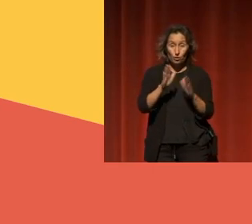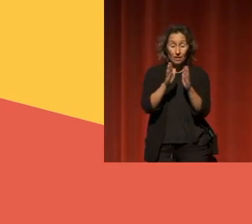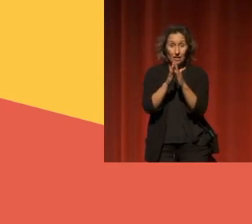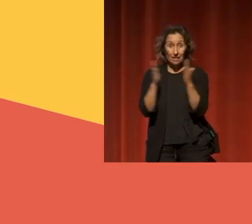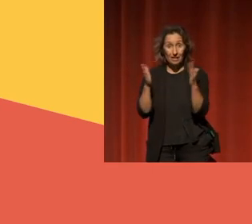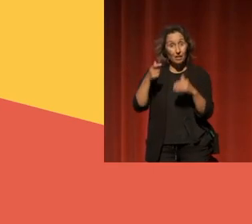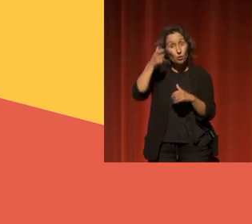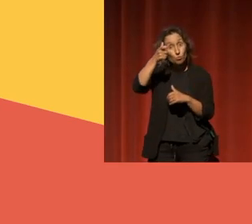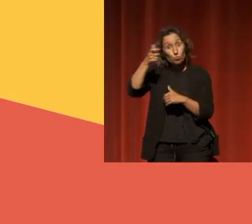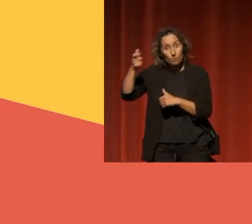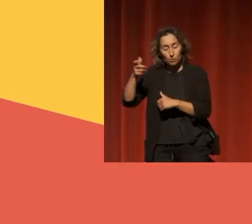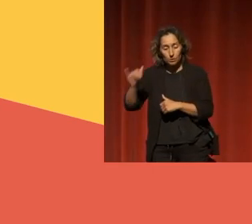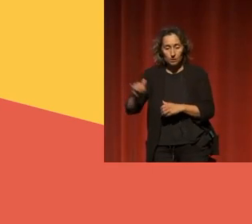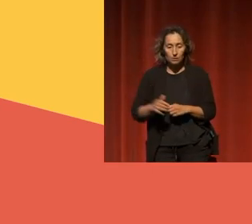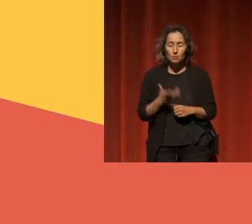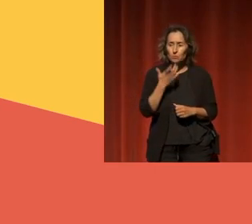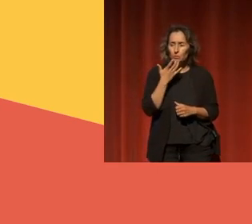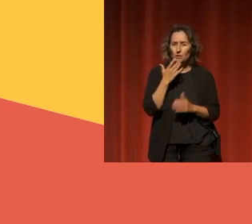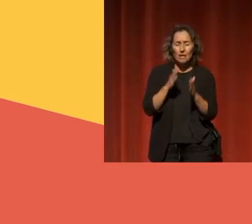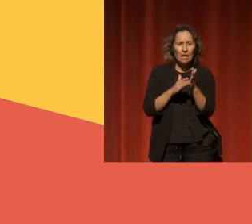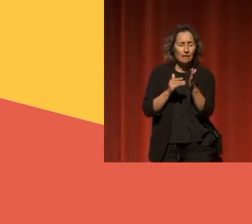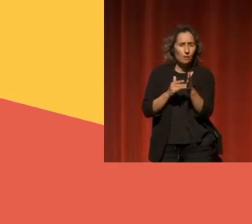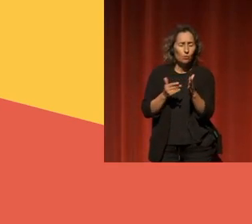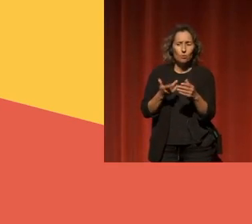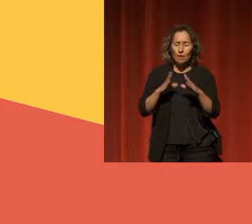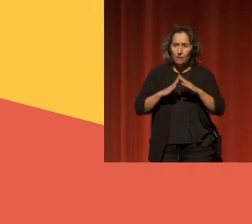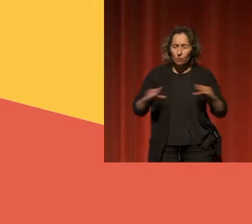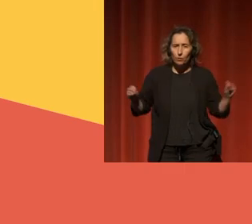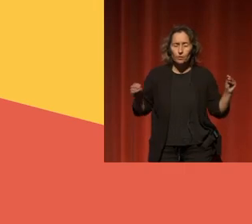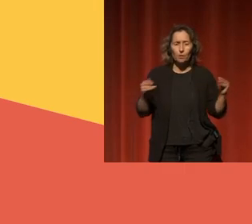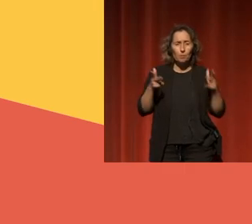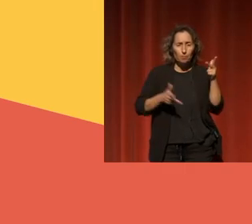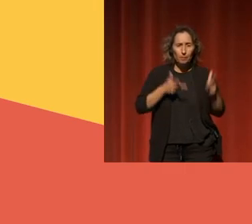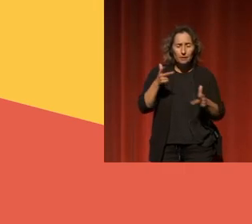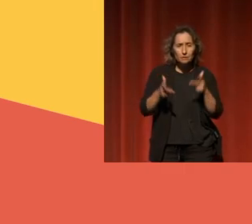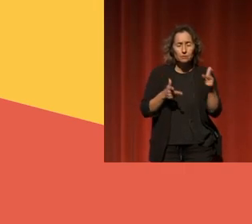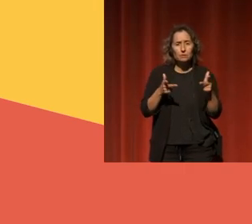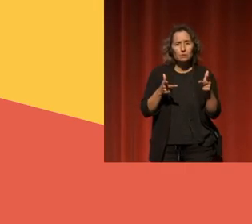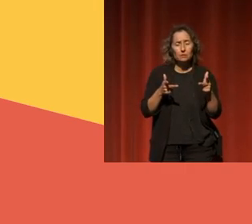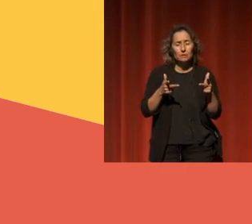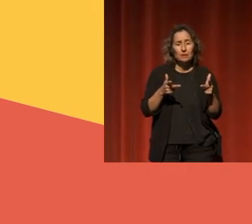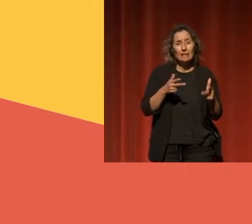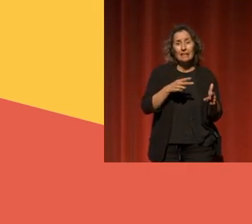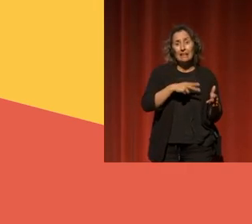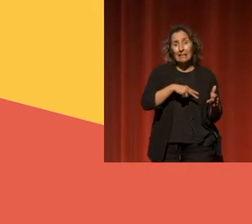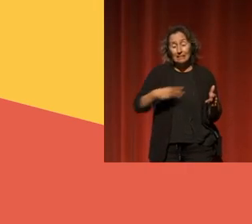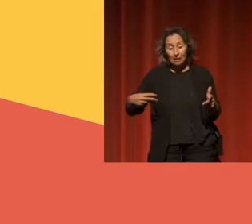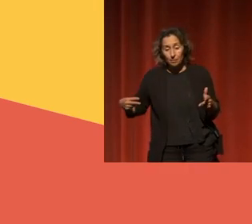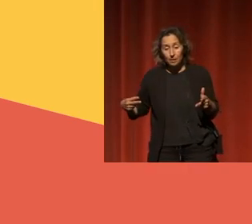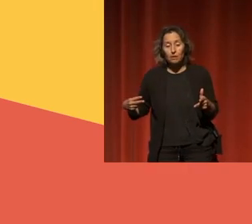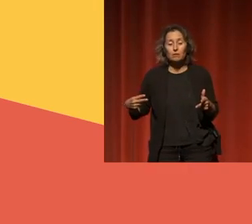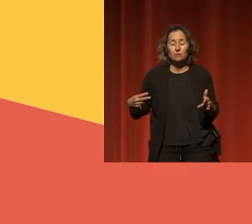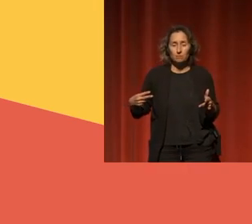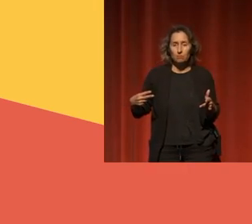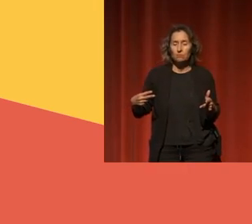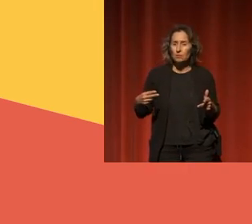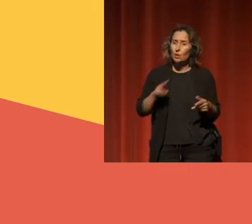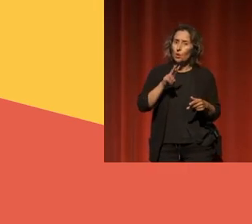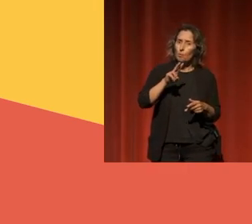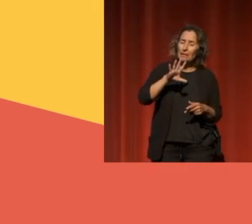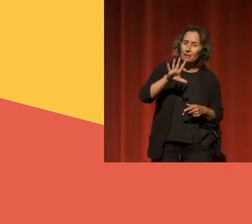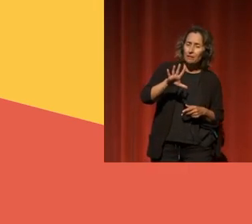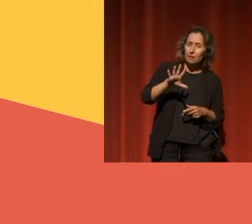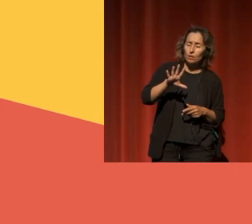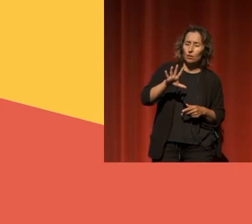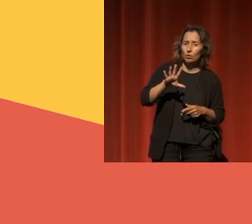vemos después la zona de Levante Andalucía país Vasco y cantabria que se sitúan en entre un 25